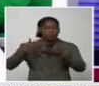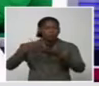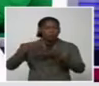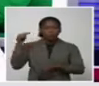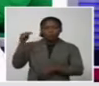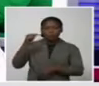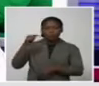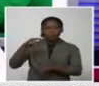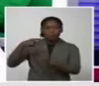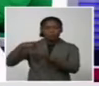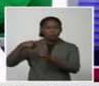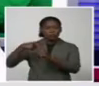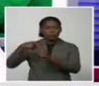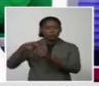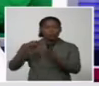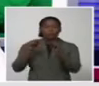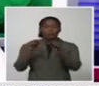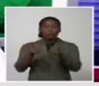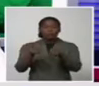confirmó